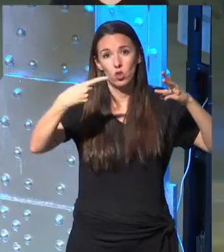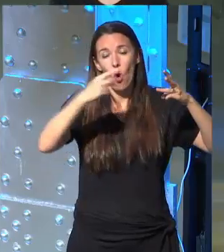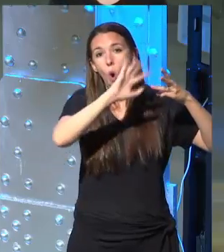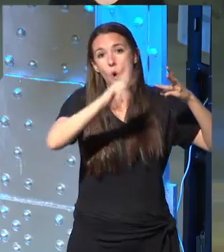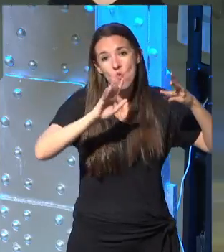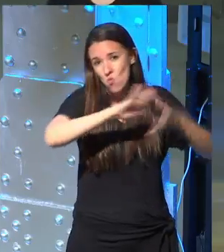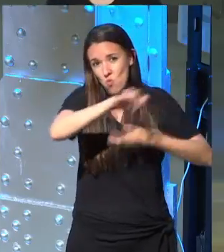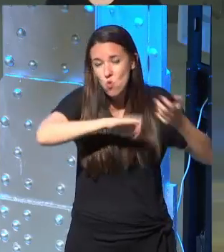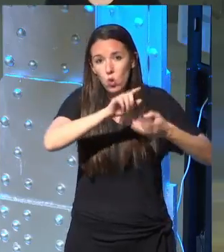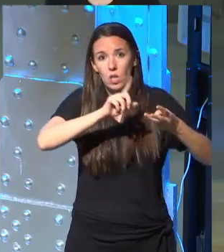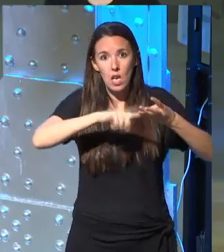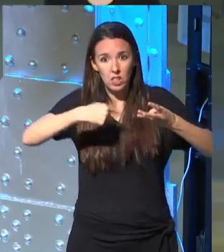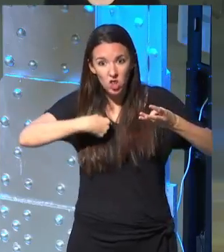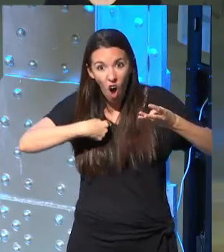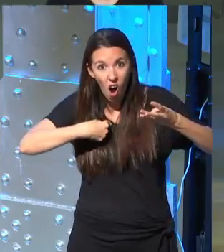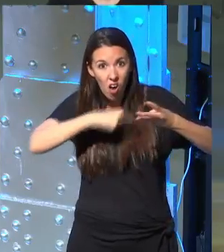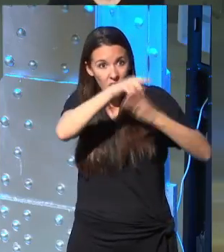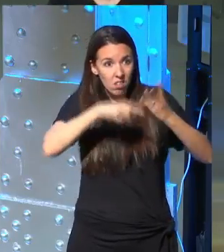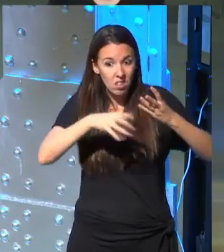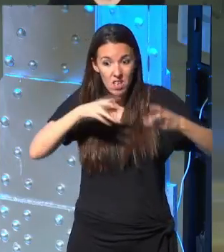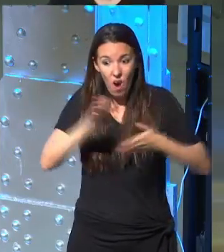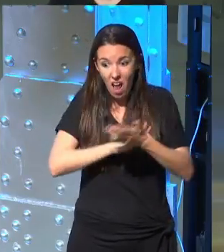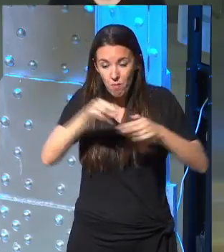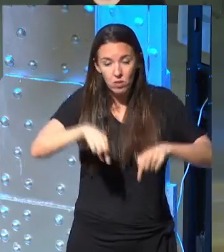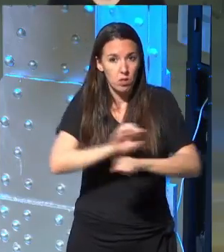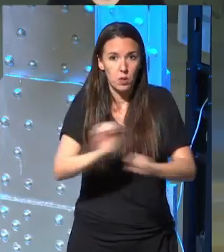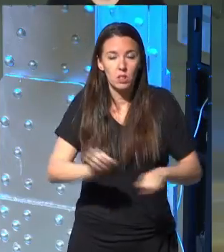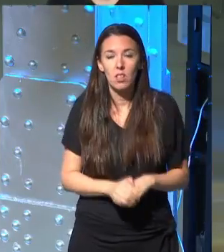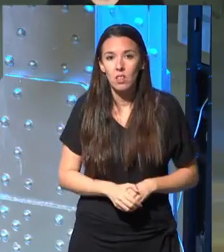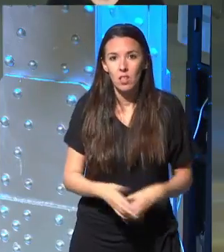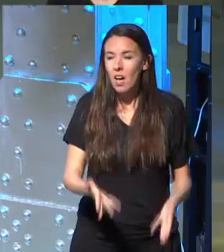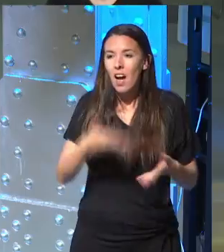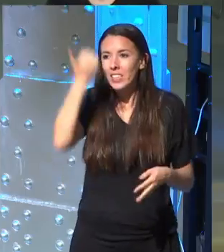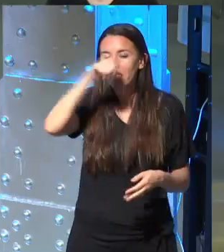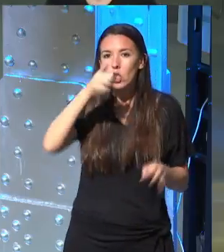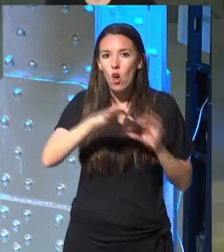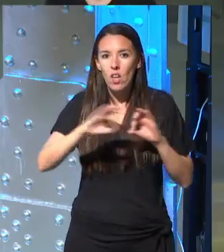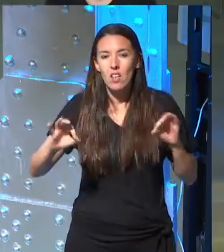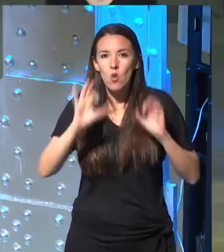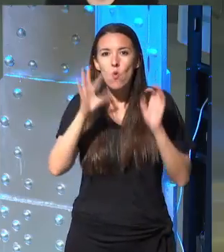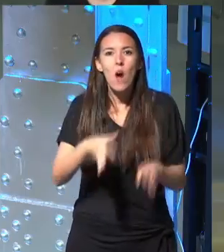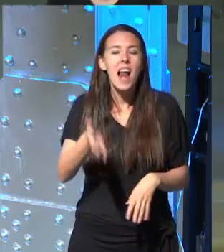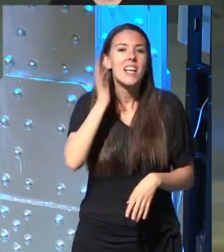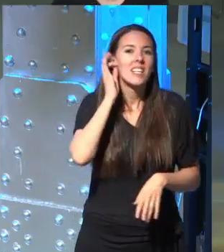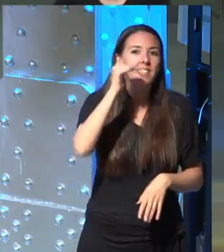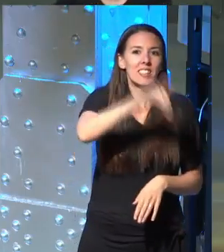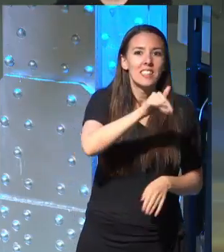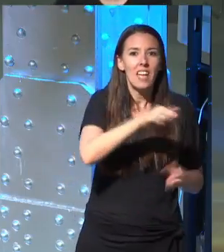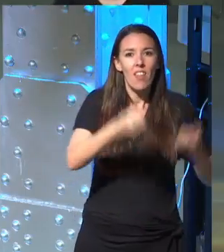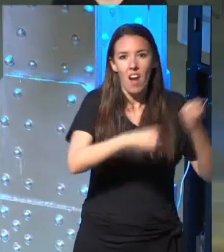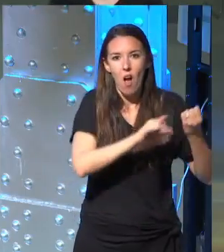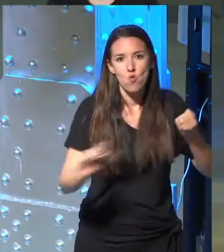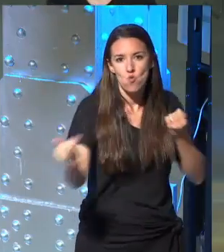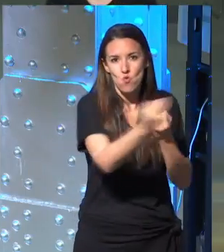Bartual y que aparte le vamos a estar comentando aquí. Pero me encanta lo del chico del hilo, ¿no? Es como lo de la niña de la curva, tiene mucho sueño. El chico del